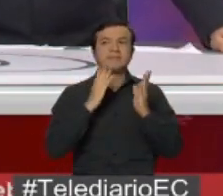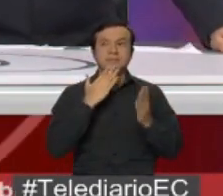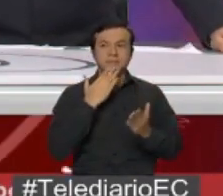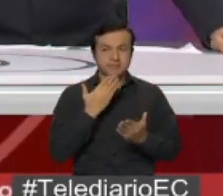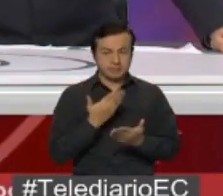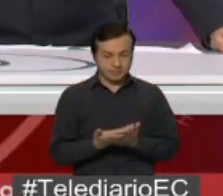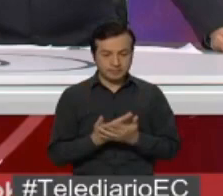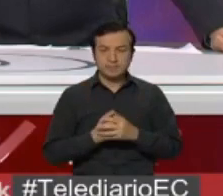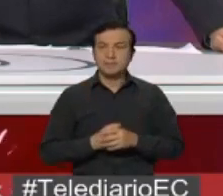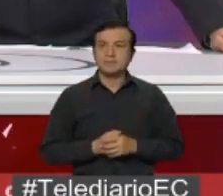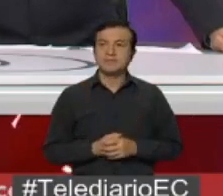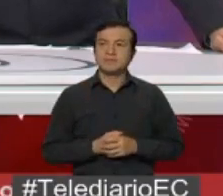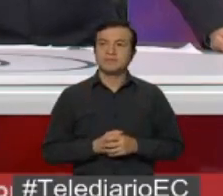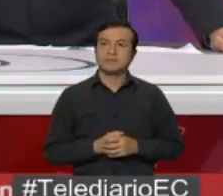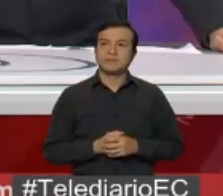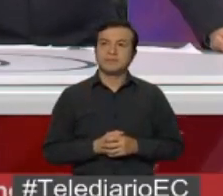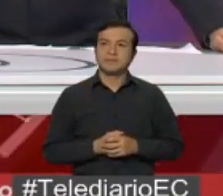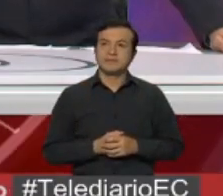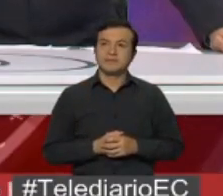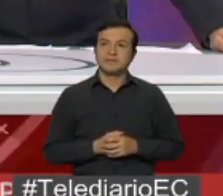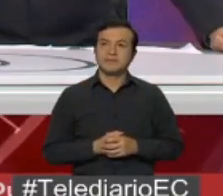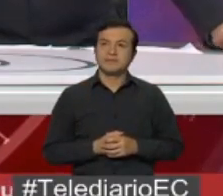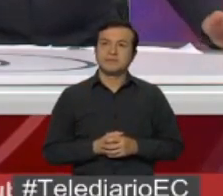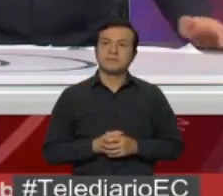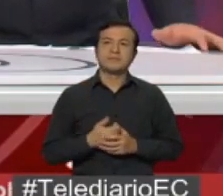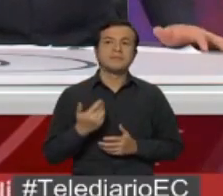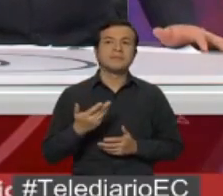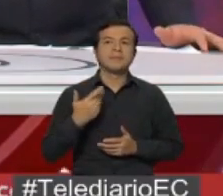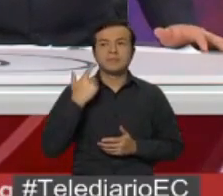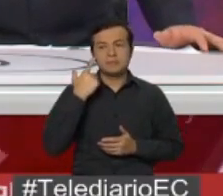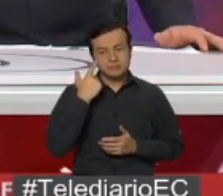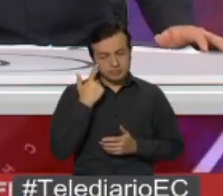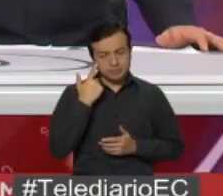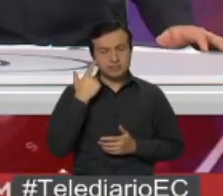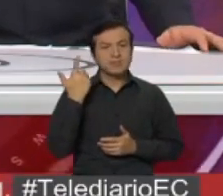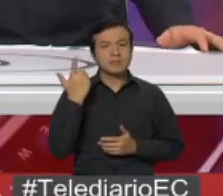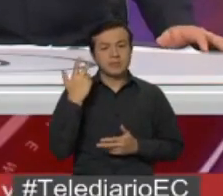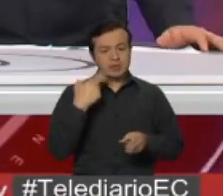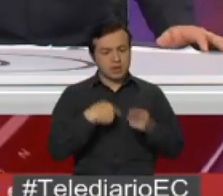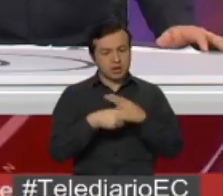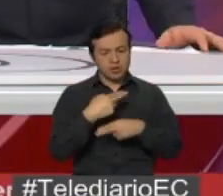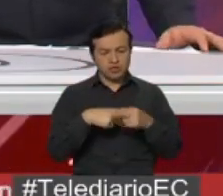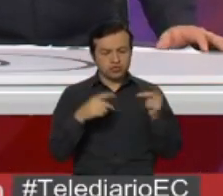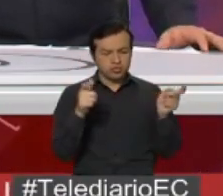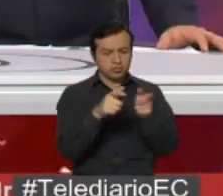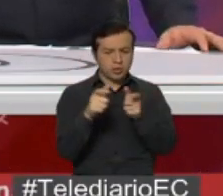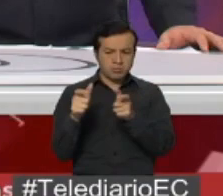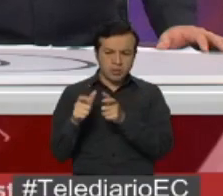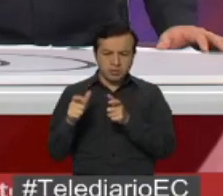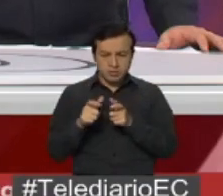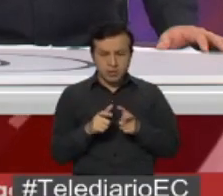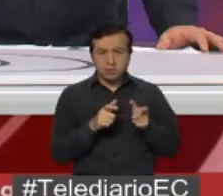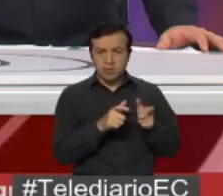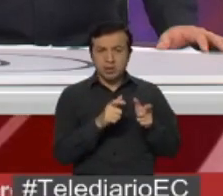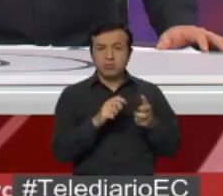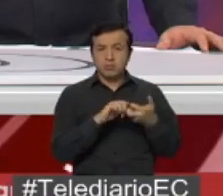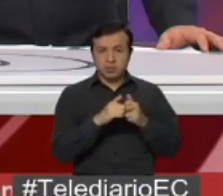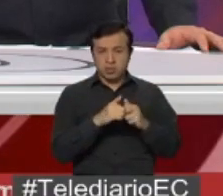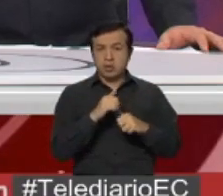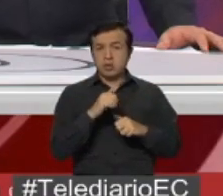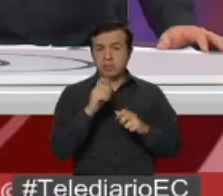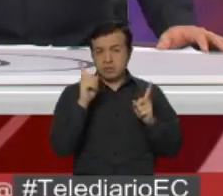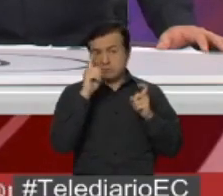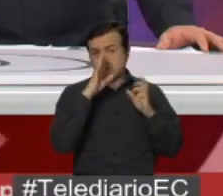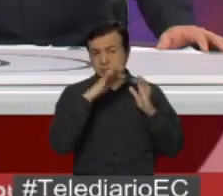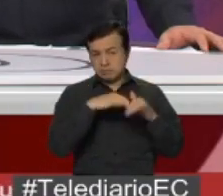superintendente bueno como se ha visto afectado el sector de la economía popular y solidaria por la presencia